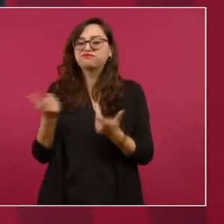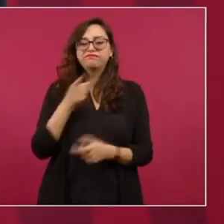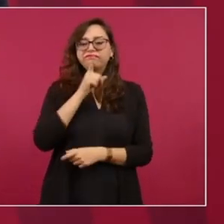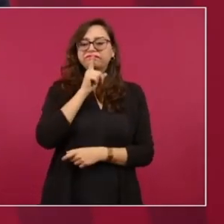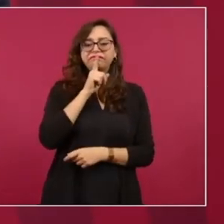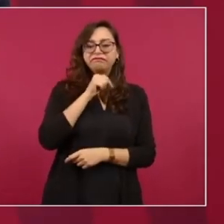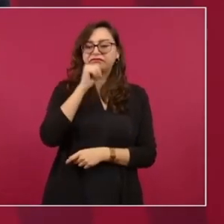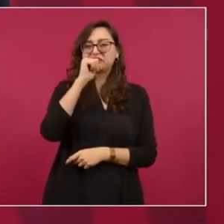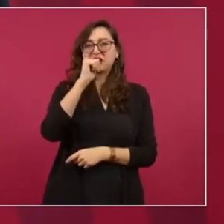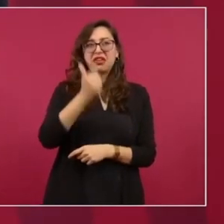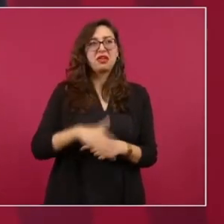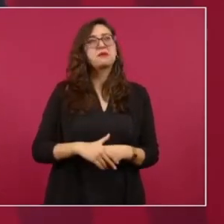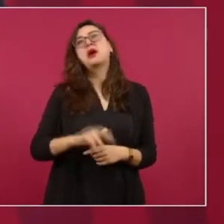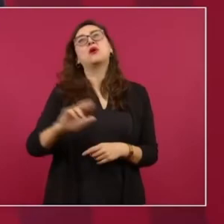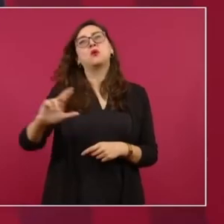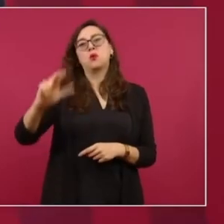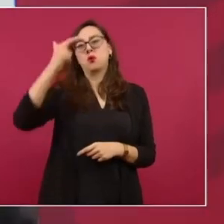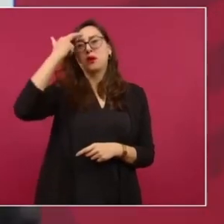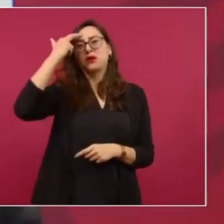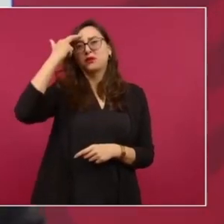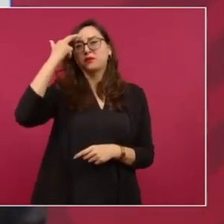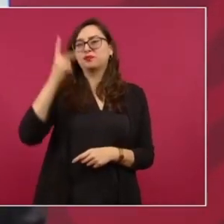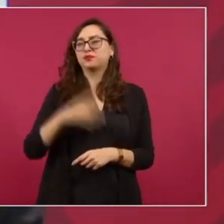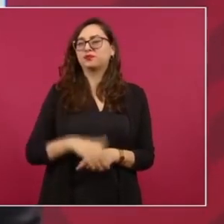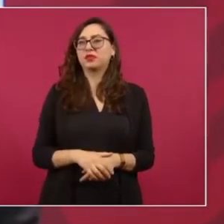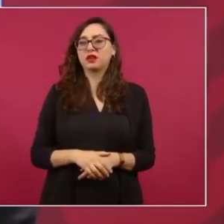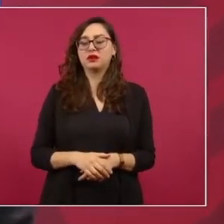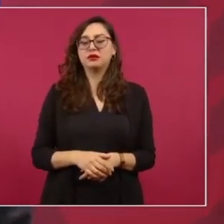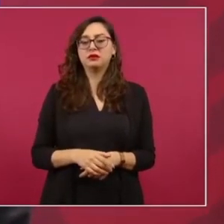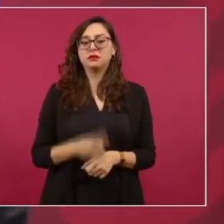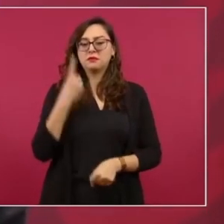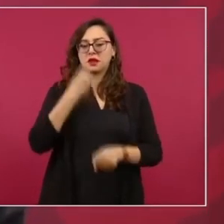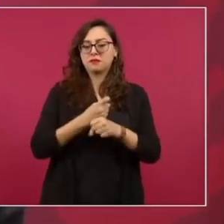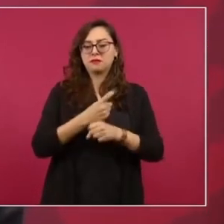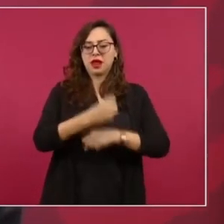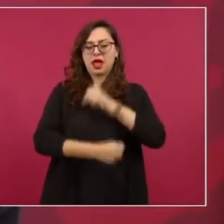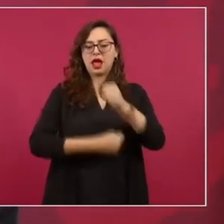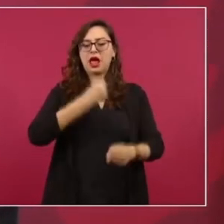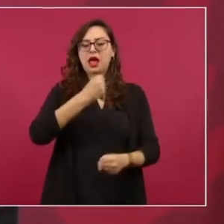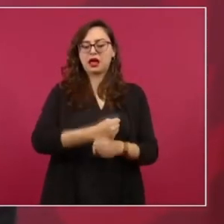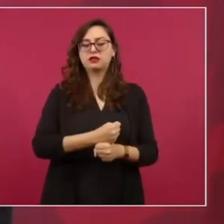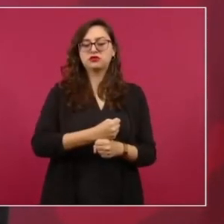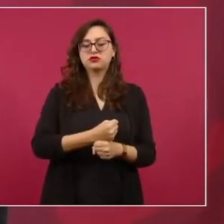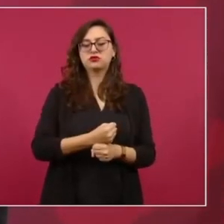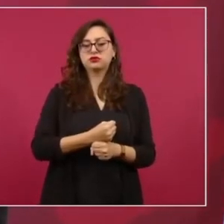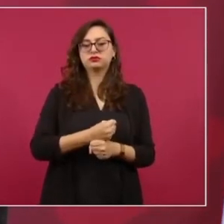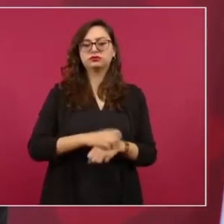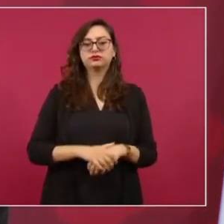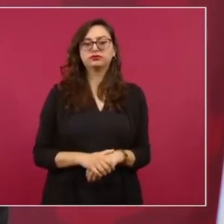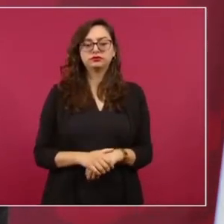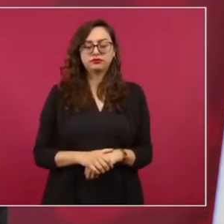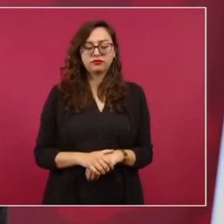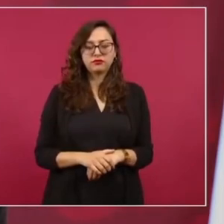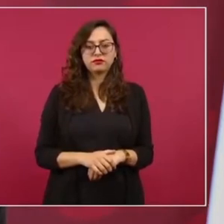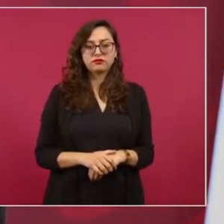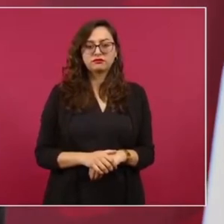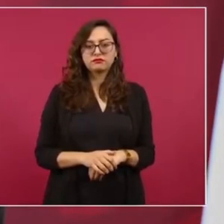nos mandaron un oficio en donde le habían